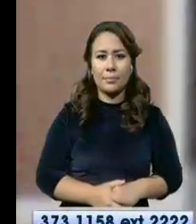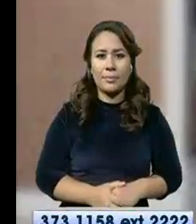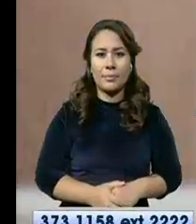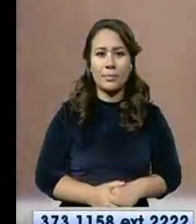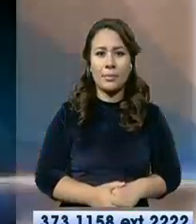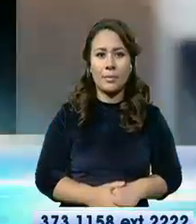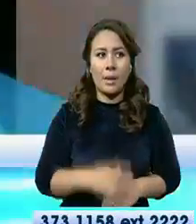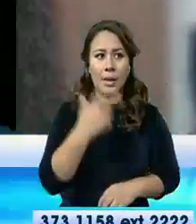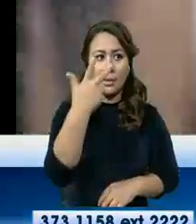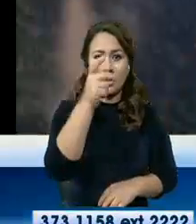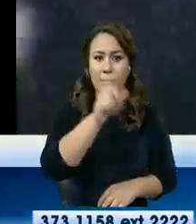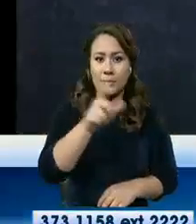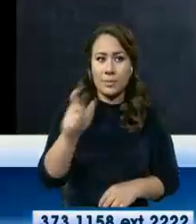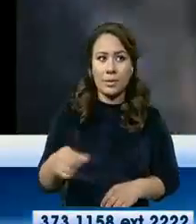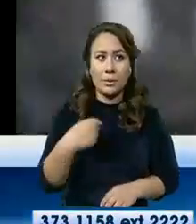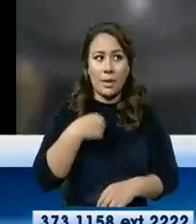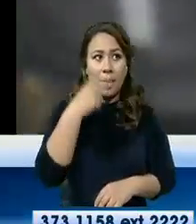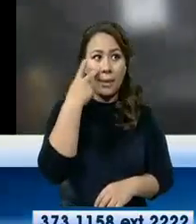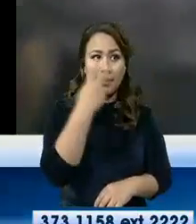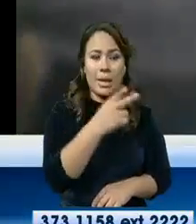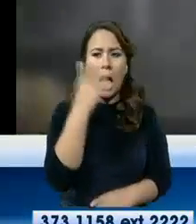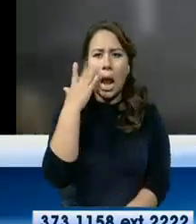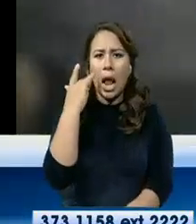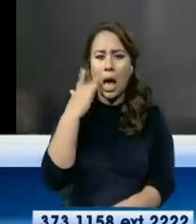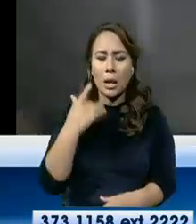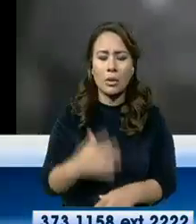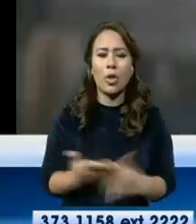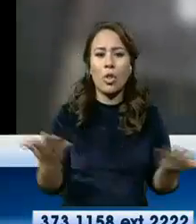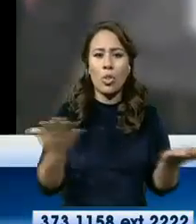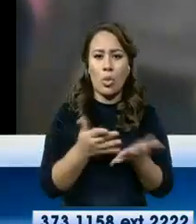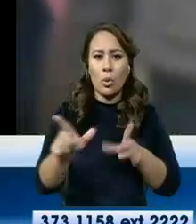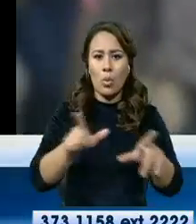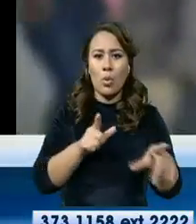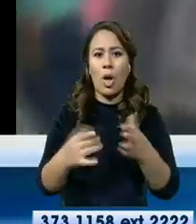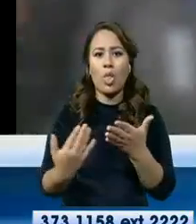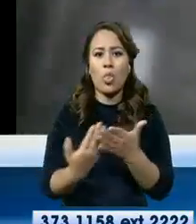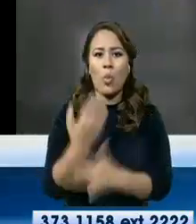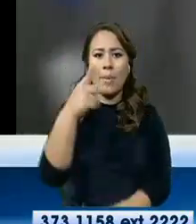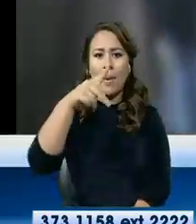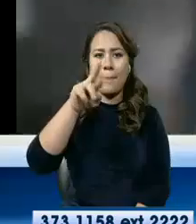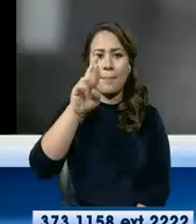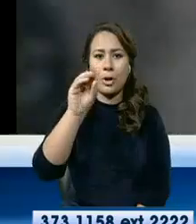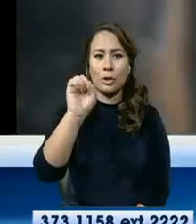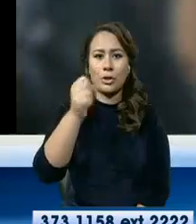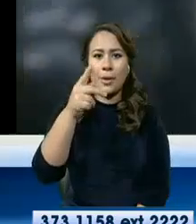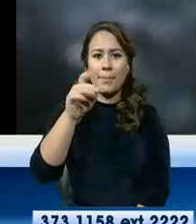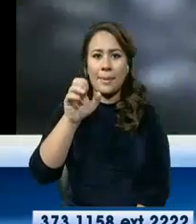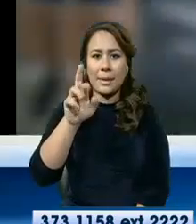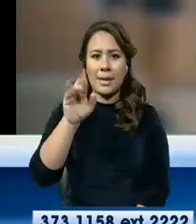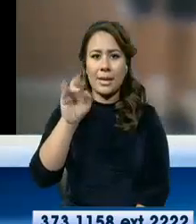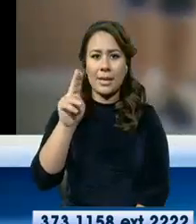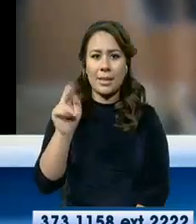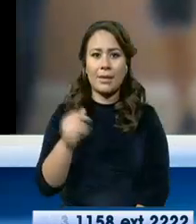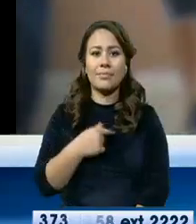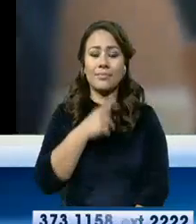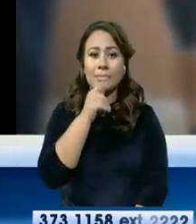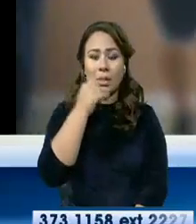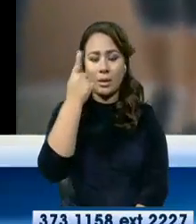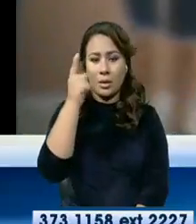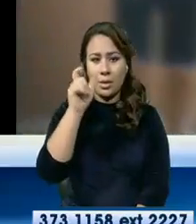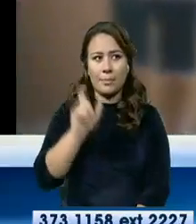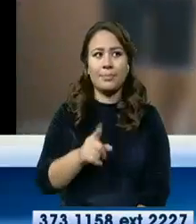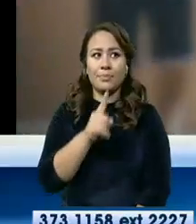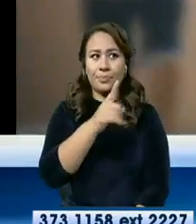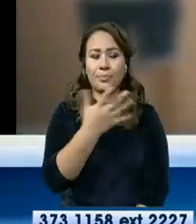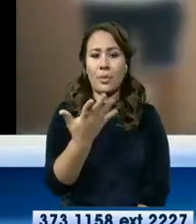Estos 3 sujetos fueron encontrados en actitud sospechosa en el sector de Nueva Prosperina. Y al hacer el registro, a uno de ellos le encontraron